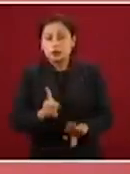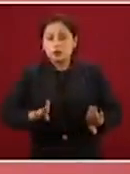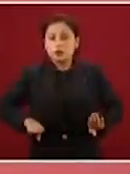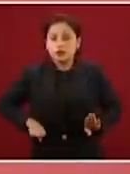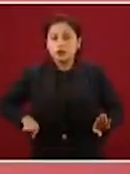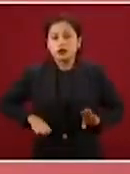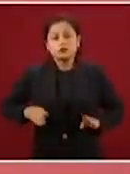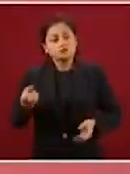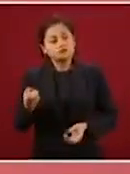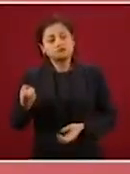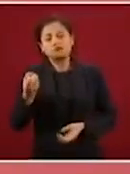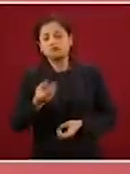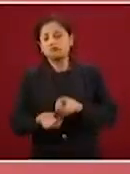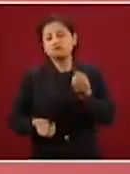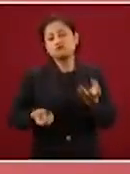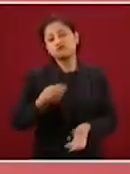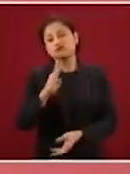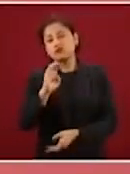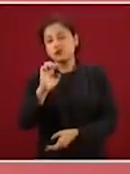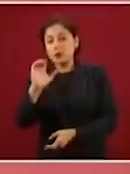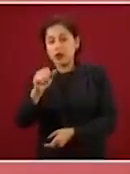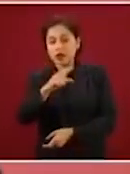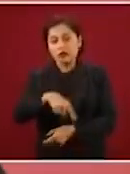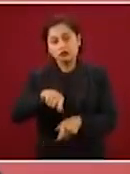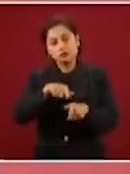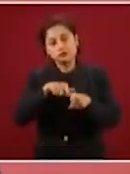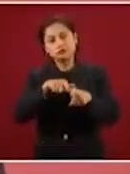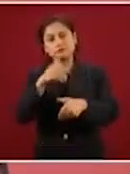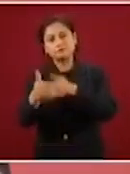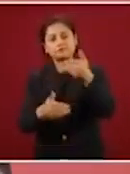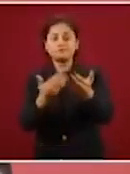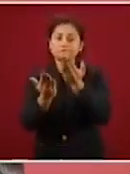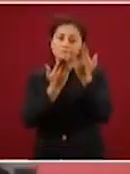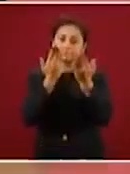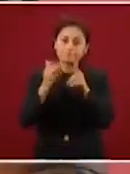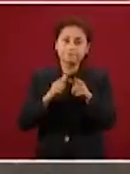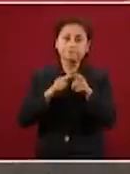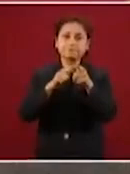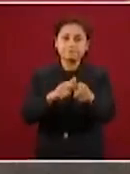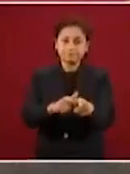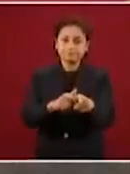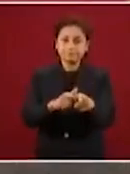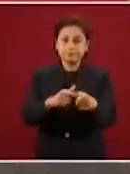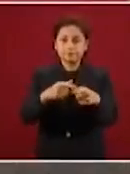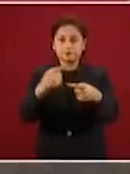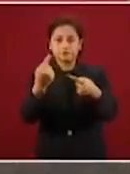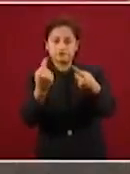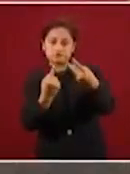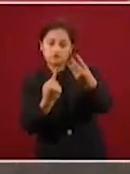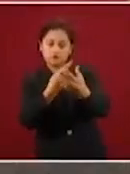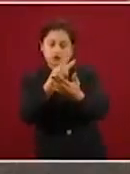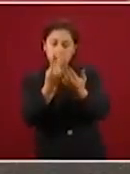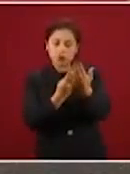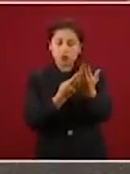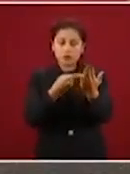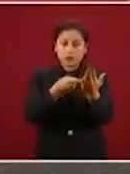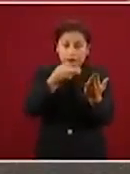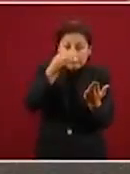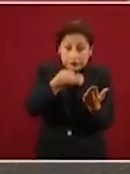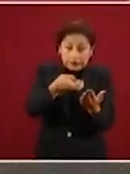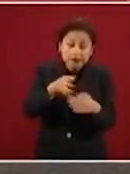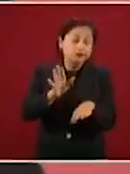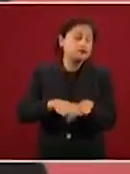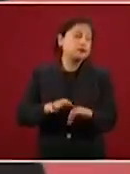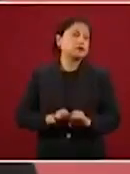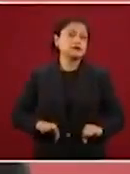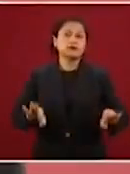con presupuesto para estos programas. Eso es lo que me importa, eso me